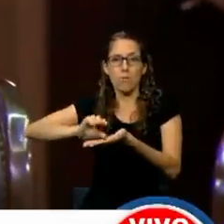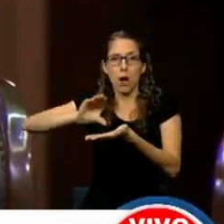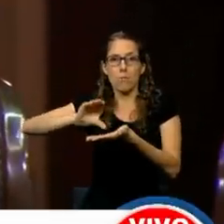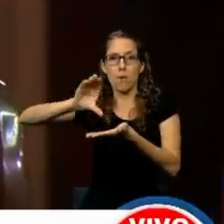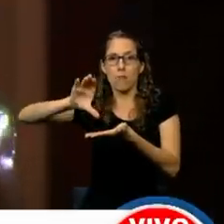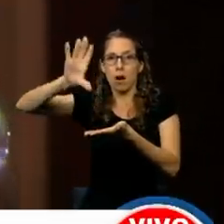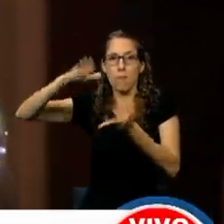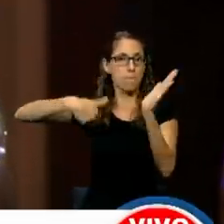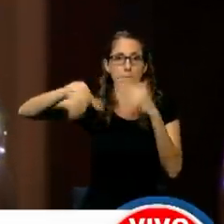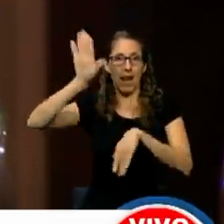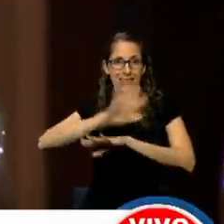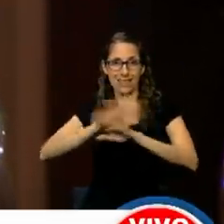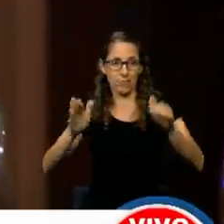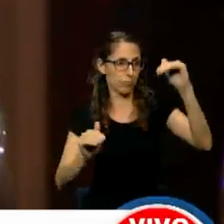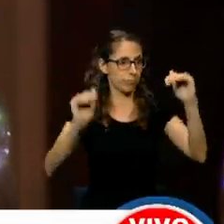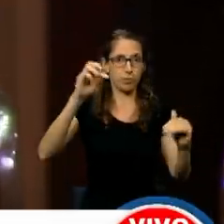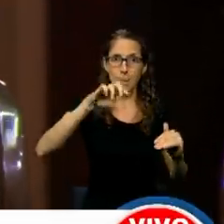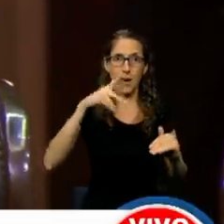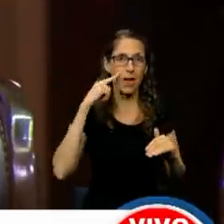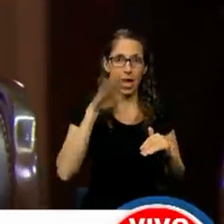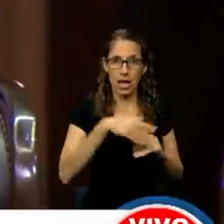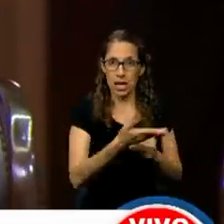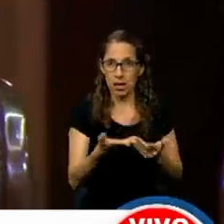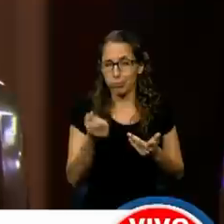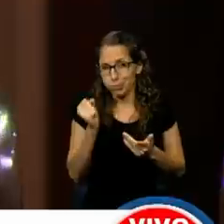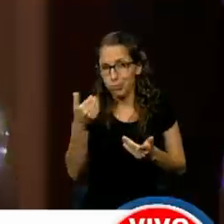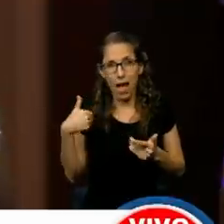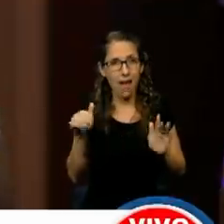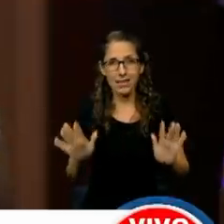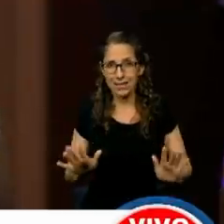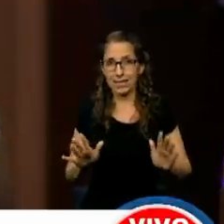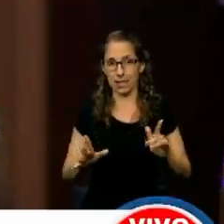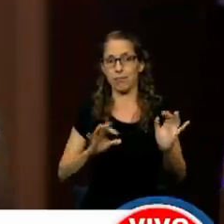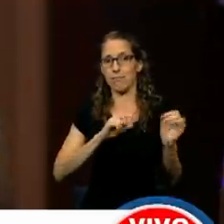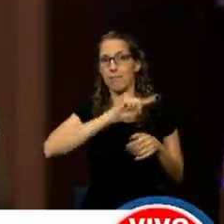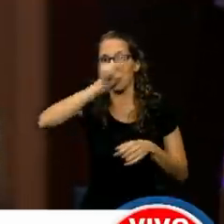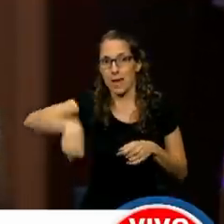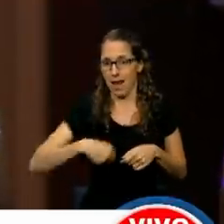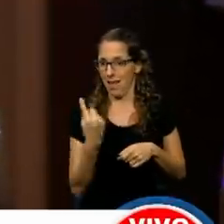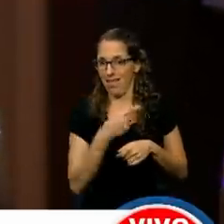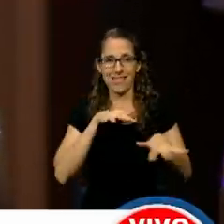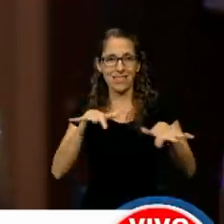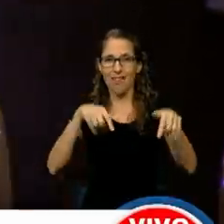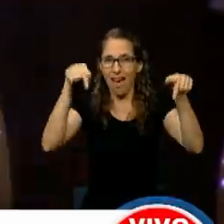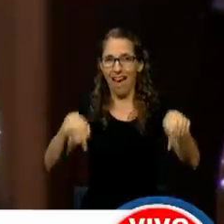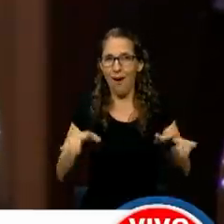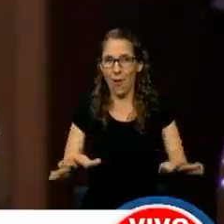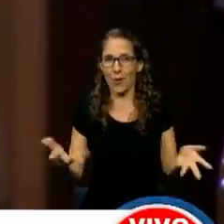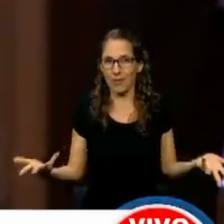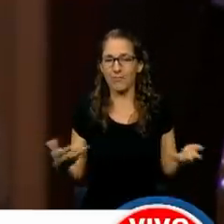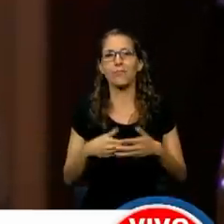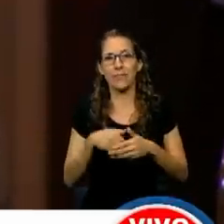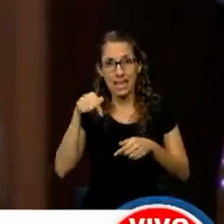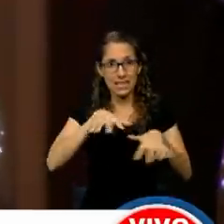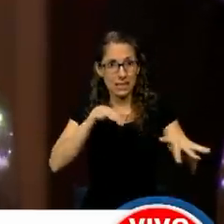siempre el ratio de deuda pib y eso lo que pasó y es lo que nos ha llevado a esta situación situación que merece un